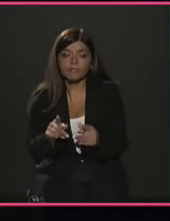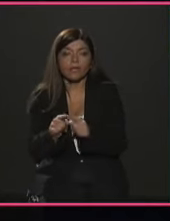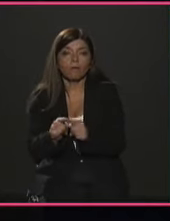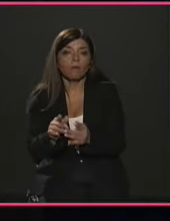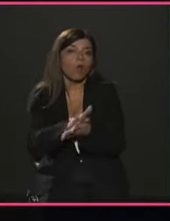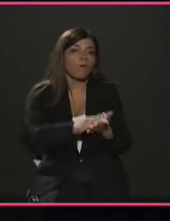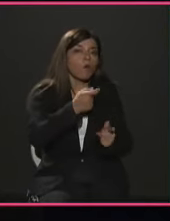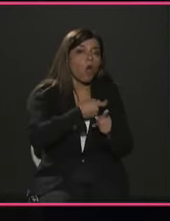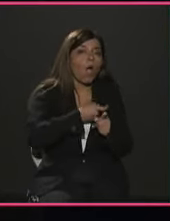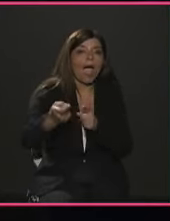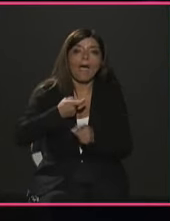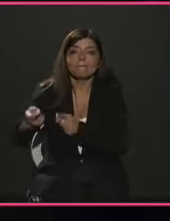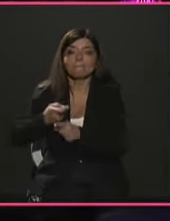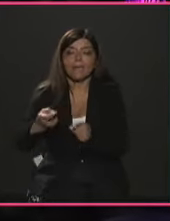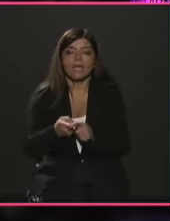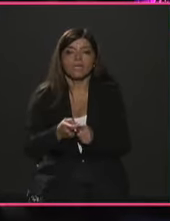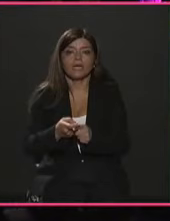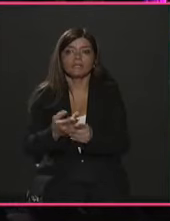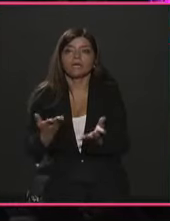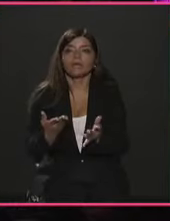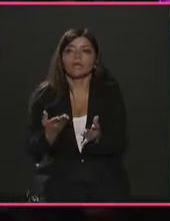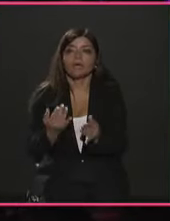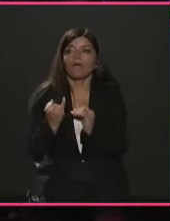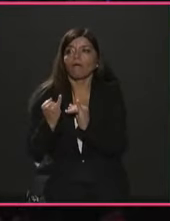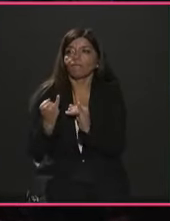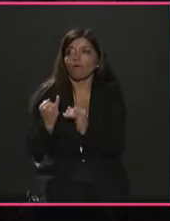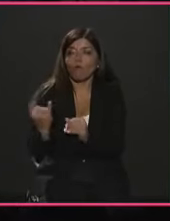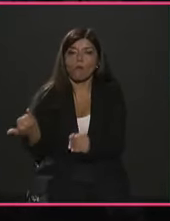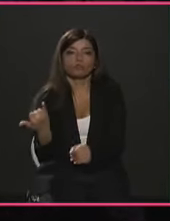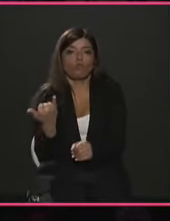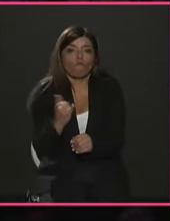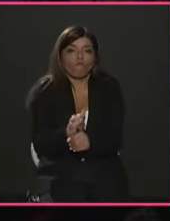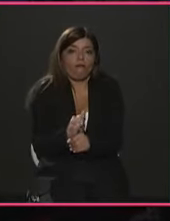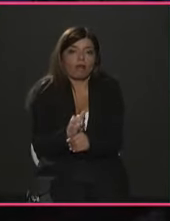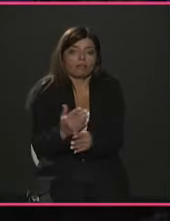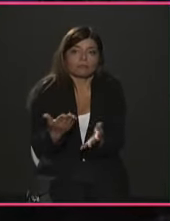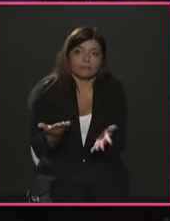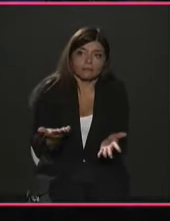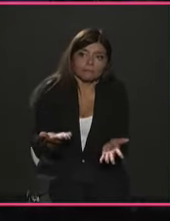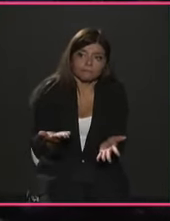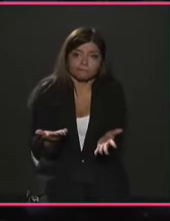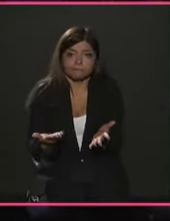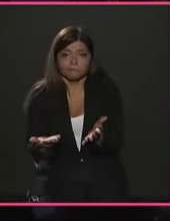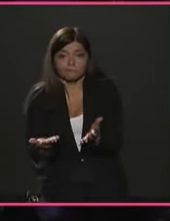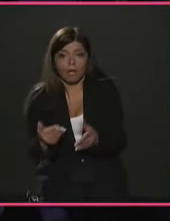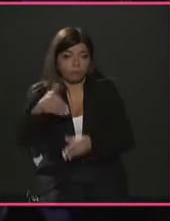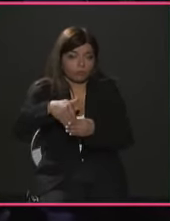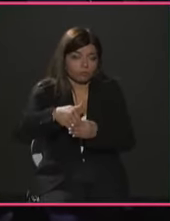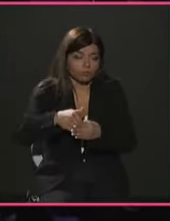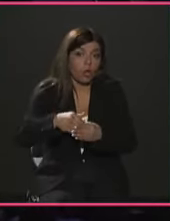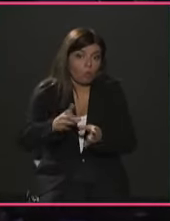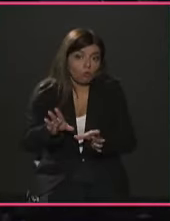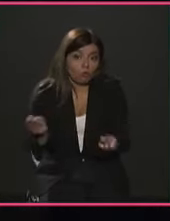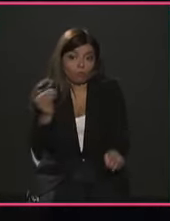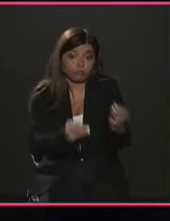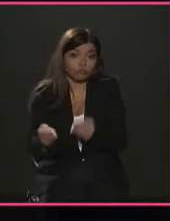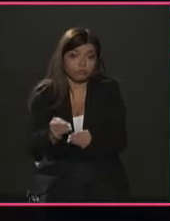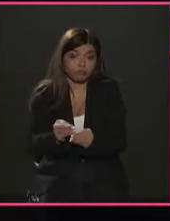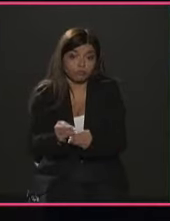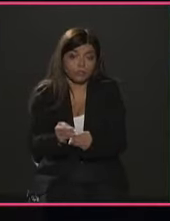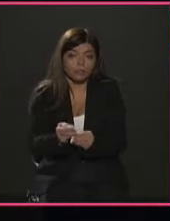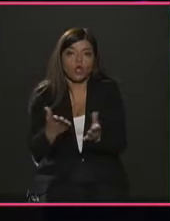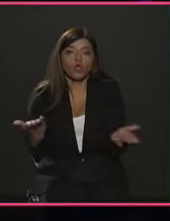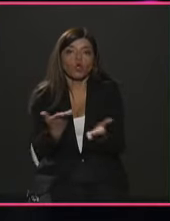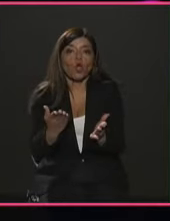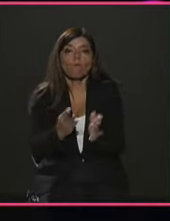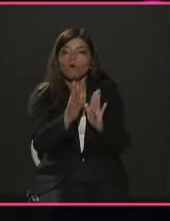amenazas de desinformación y verdad falsa porque esto involucra a toda la regulación de